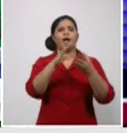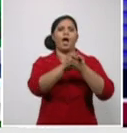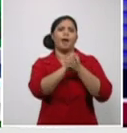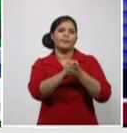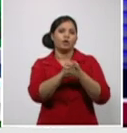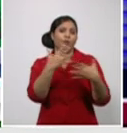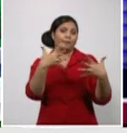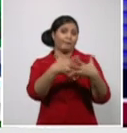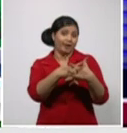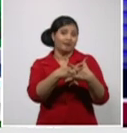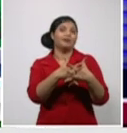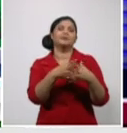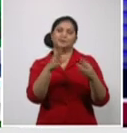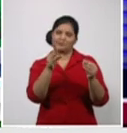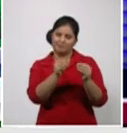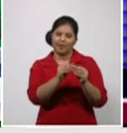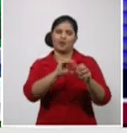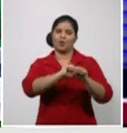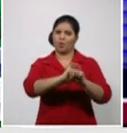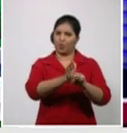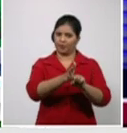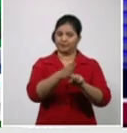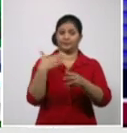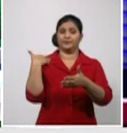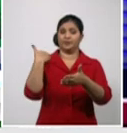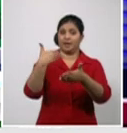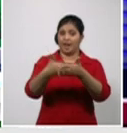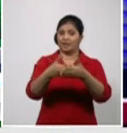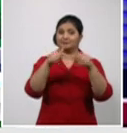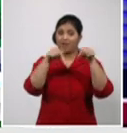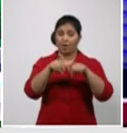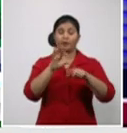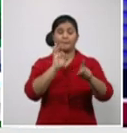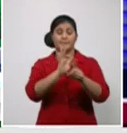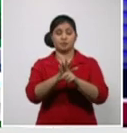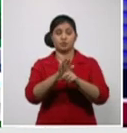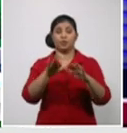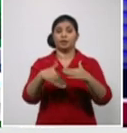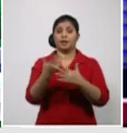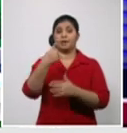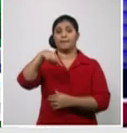internacionales. Y en el acumulado, desde el 1 de noviembre, el